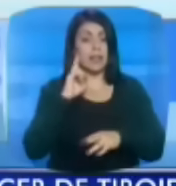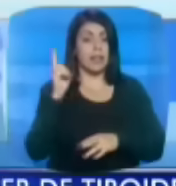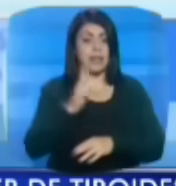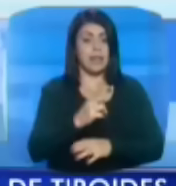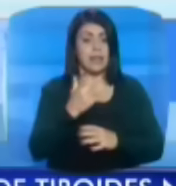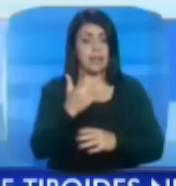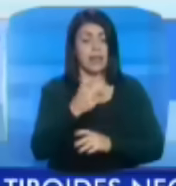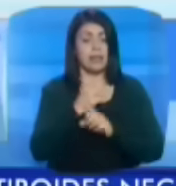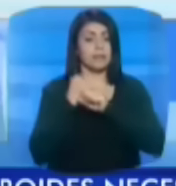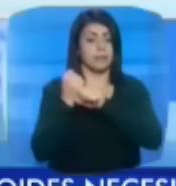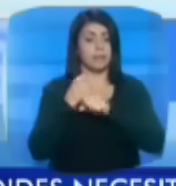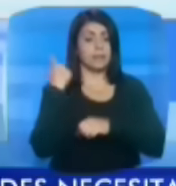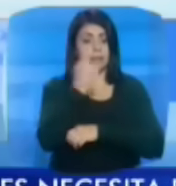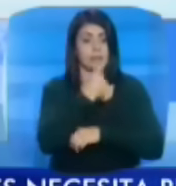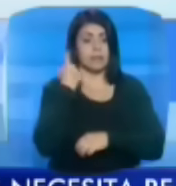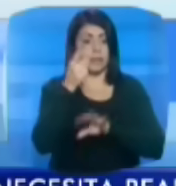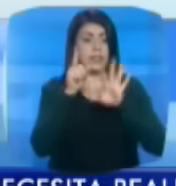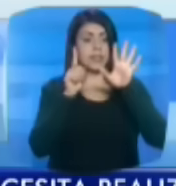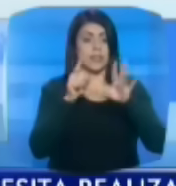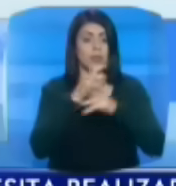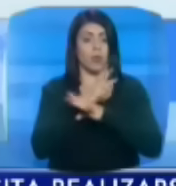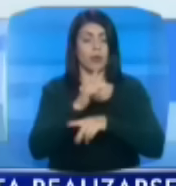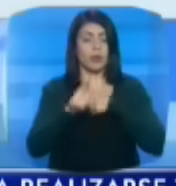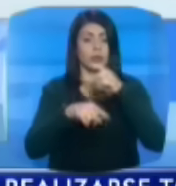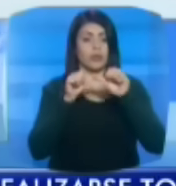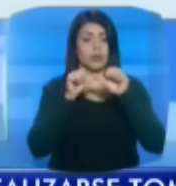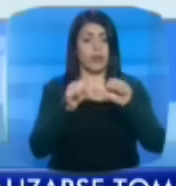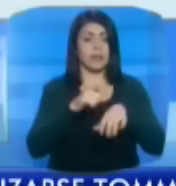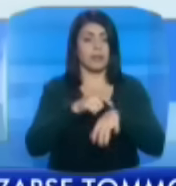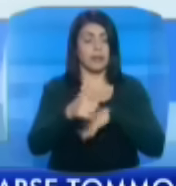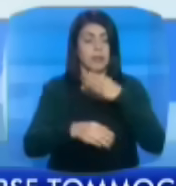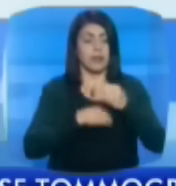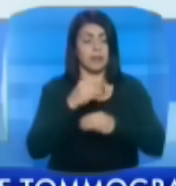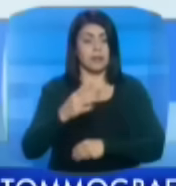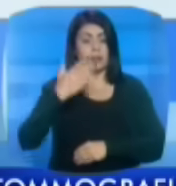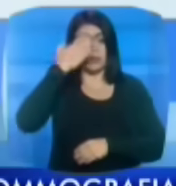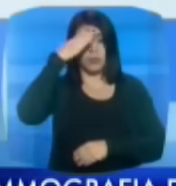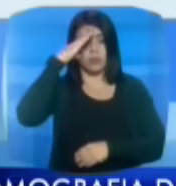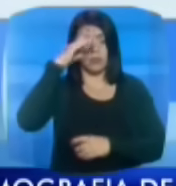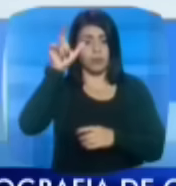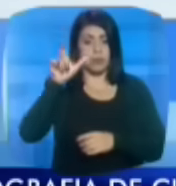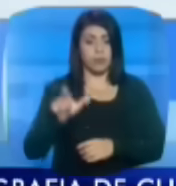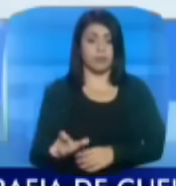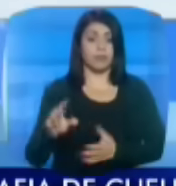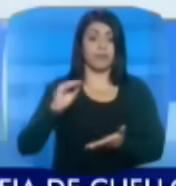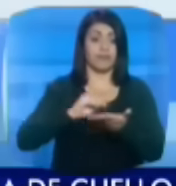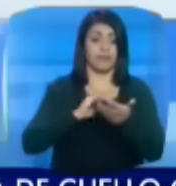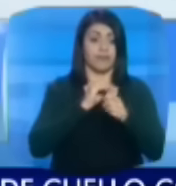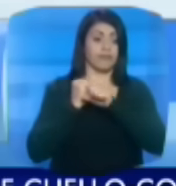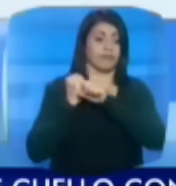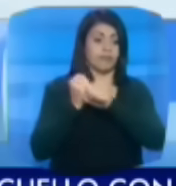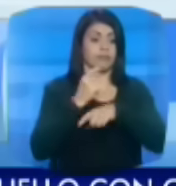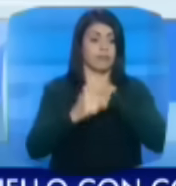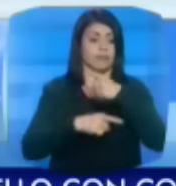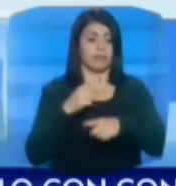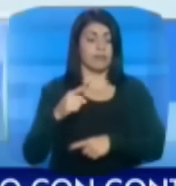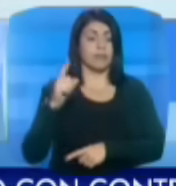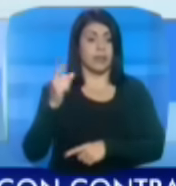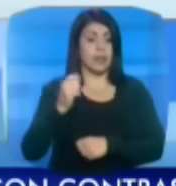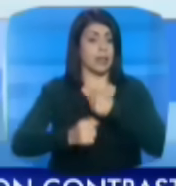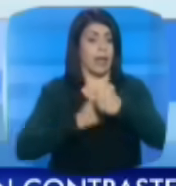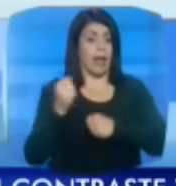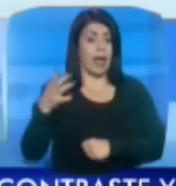de ellos cuadrangulares en sus últimos 6 encuentros. Durante ese lapso, el cubano encabezó la liga en vuelas cercas, extra bases,